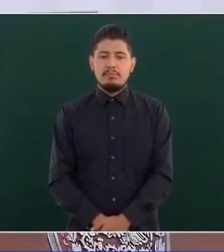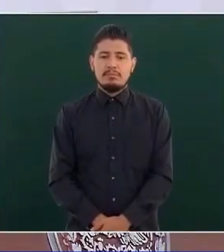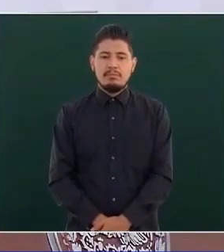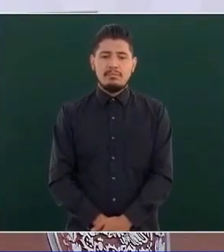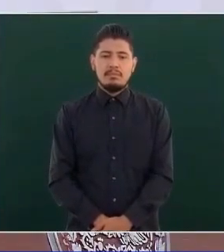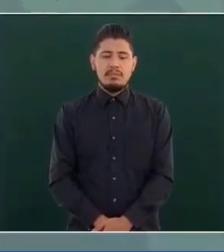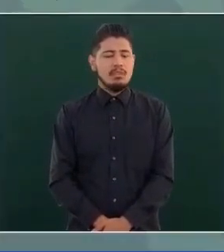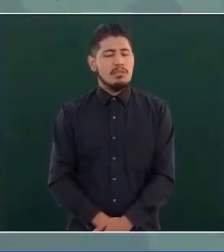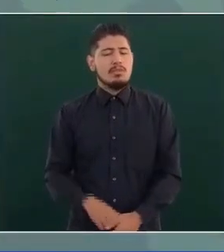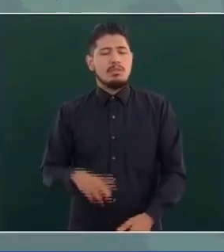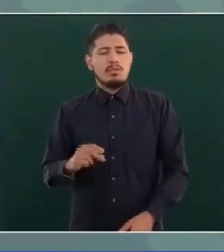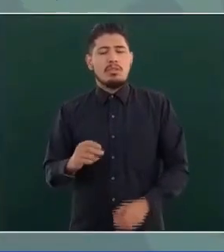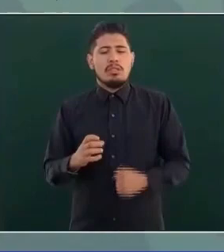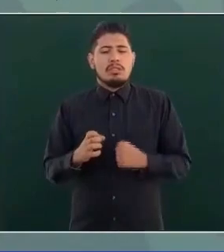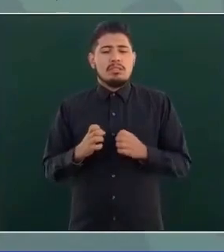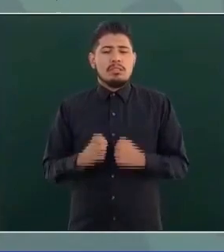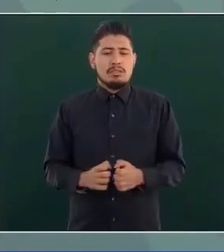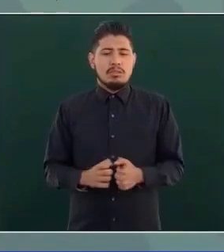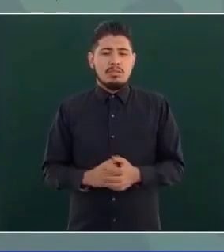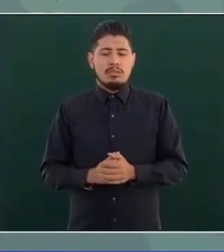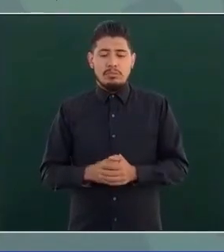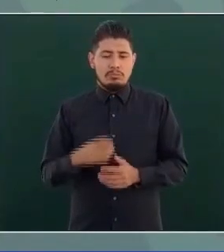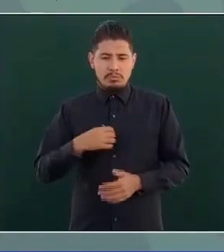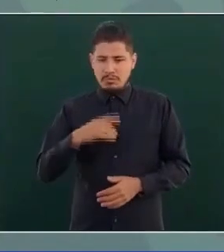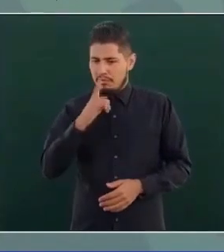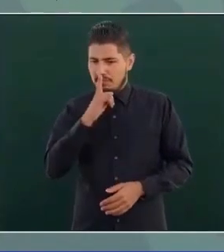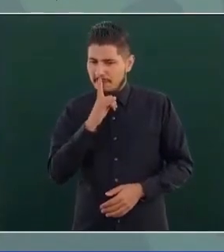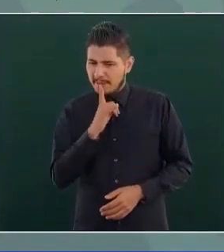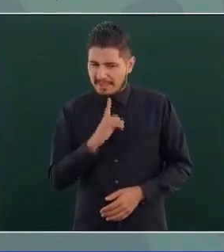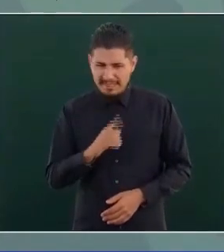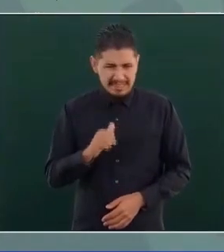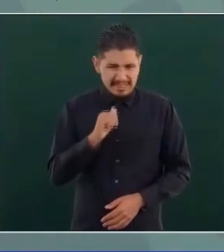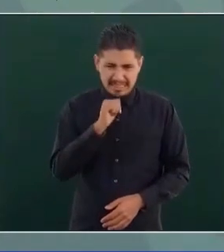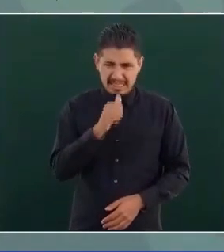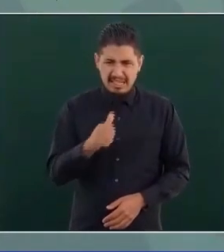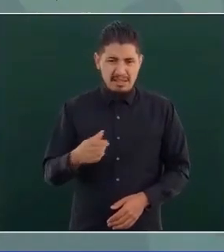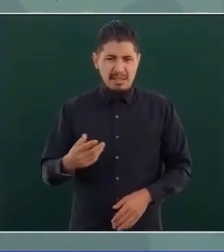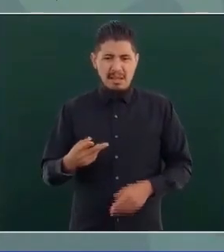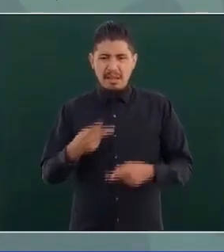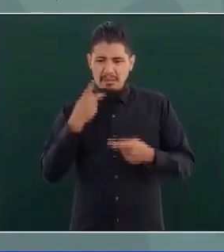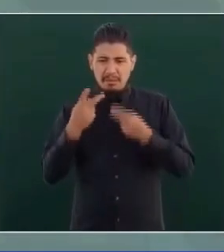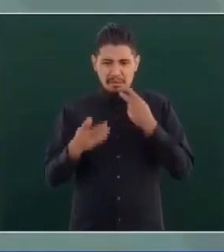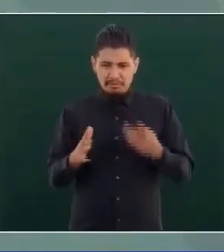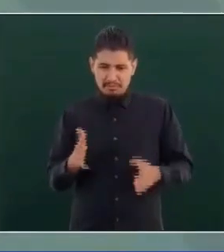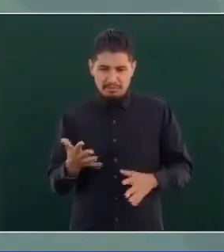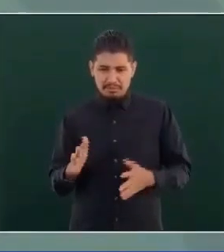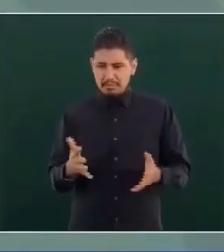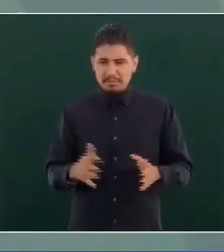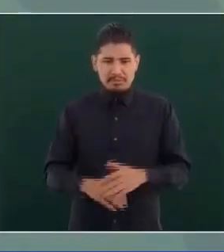Y no estoy inventando nada, ni estoy hablando al tanteo.